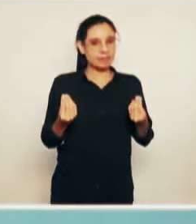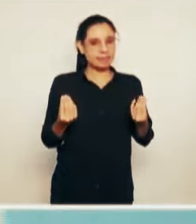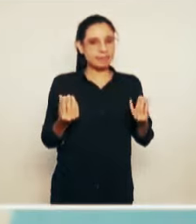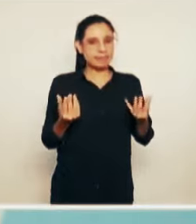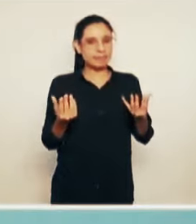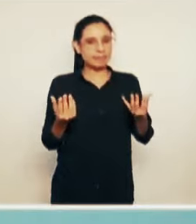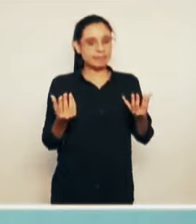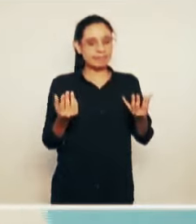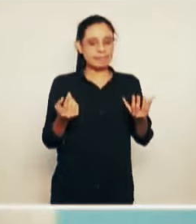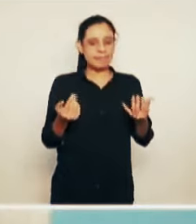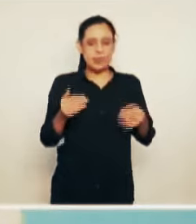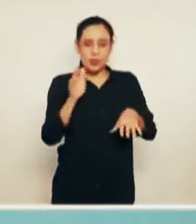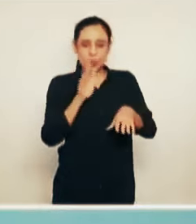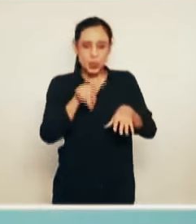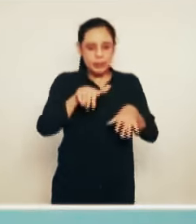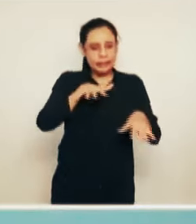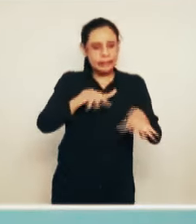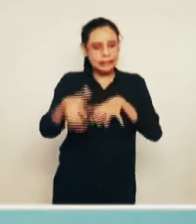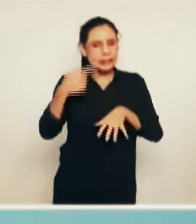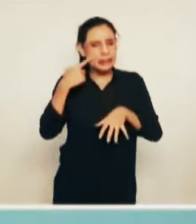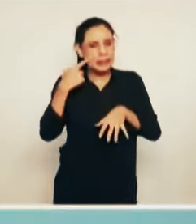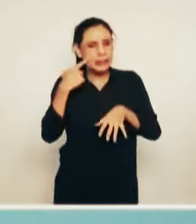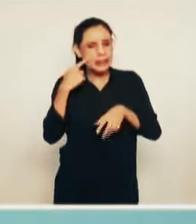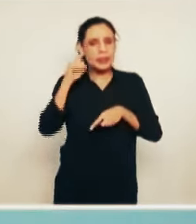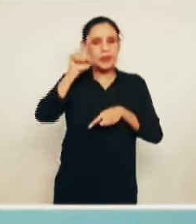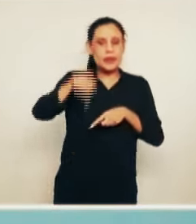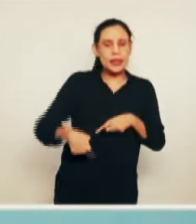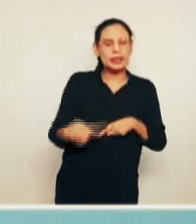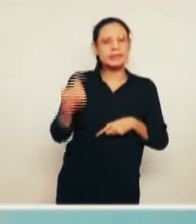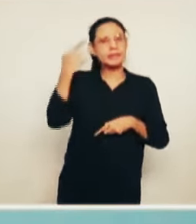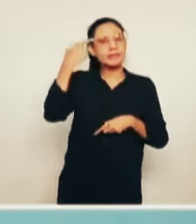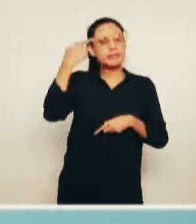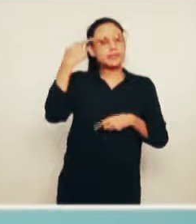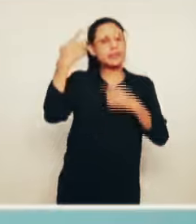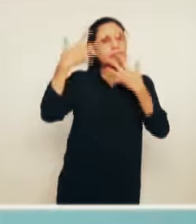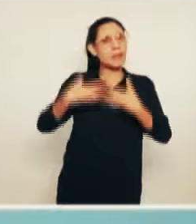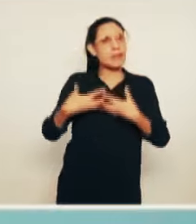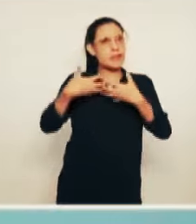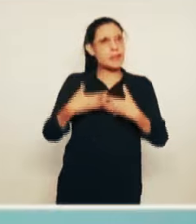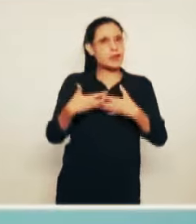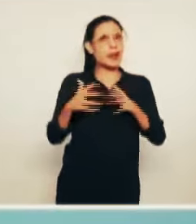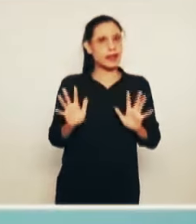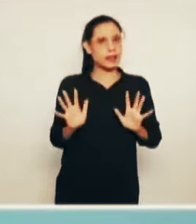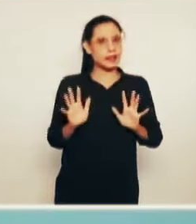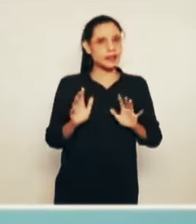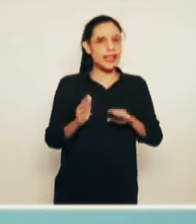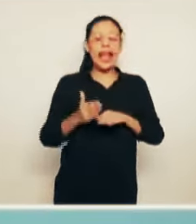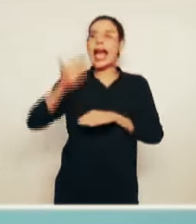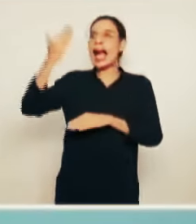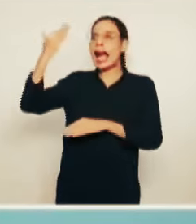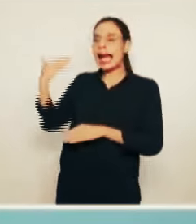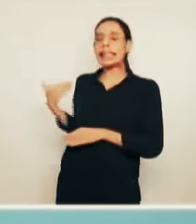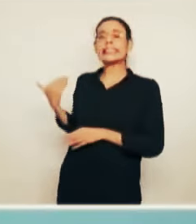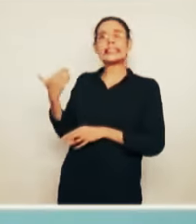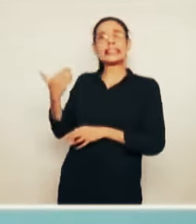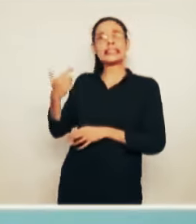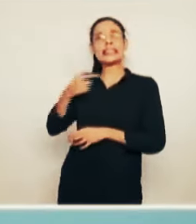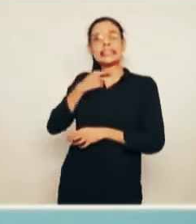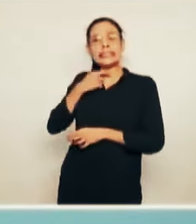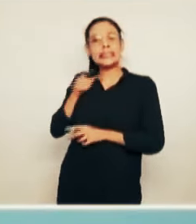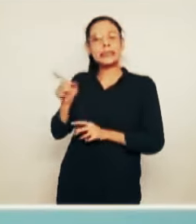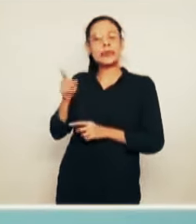a replantearnos y a repensar muchas cosas. En algún momento lo intentamos, pero por varias cosas. Yo lo dije en el